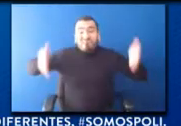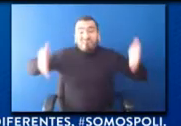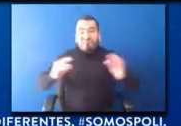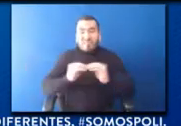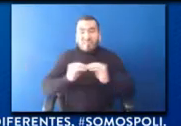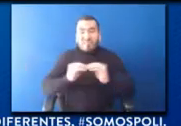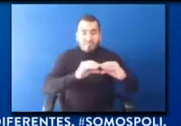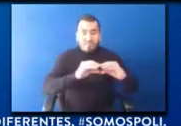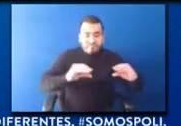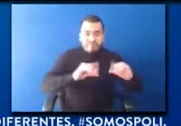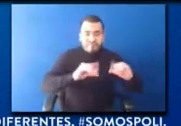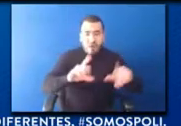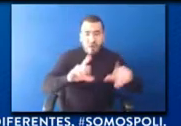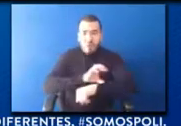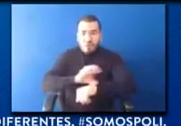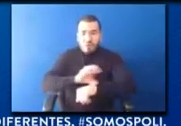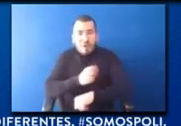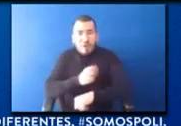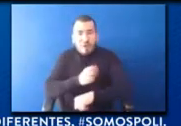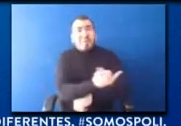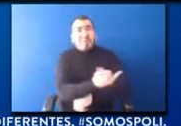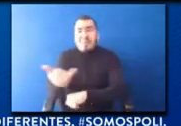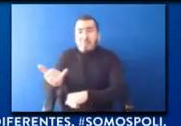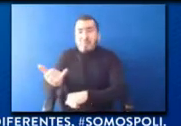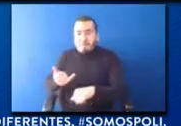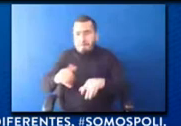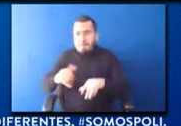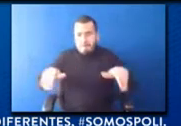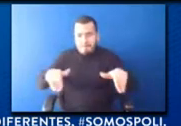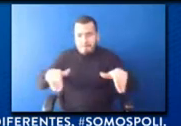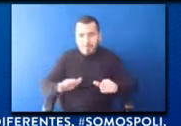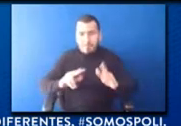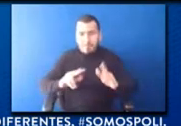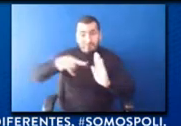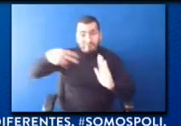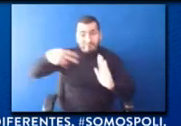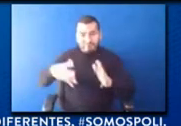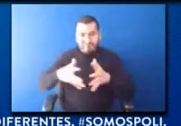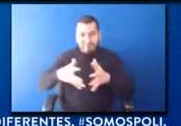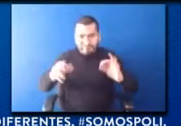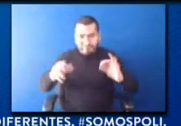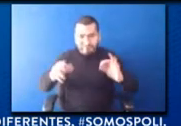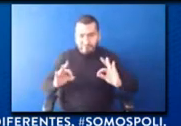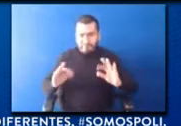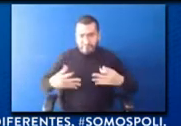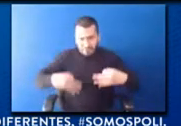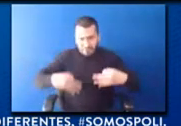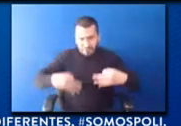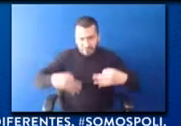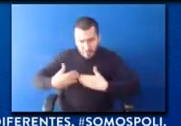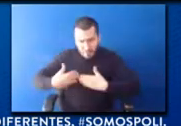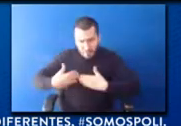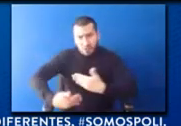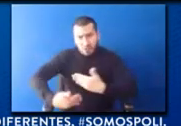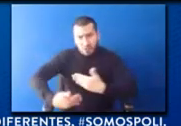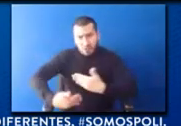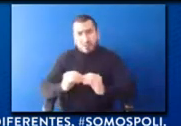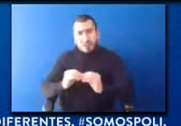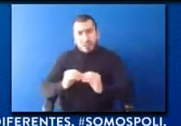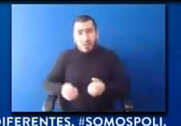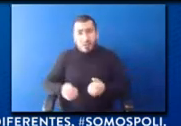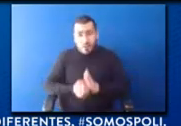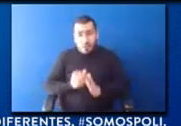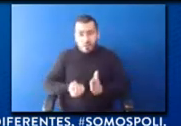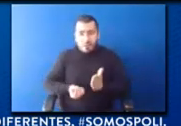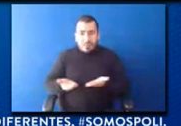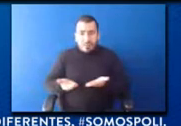aparatos, donde almacenan unas grandes tecnologías para tratar de asegurar un proceso o para tratar de ofrecer un producto o un